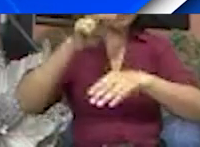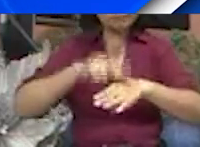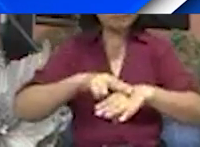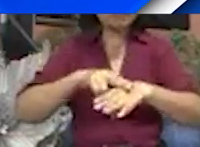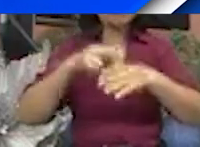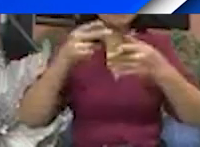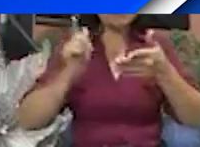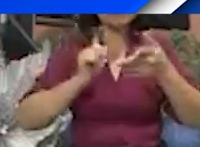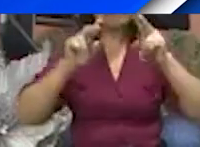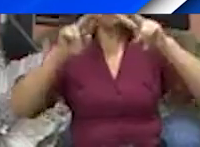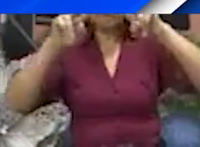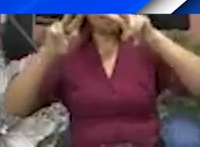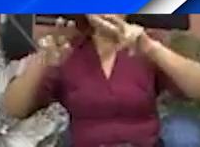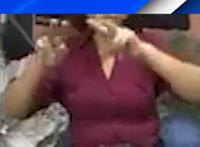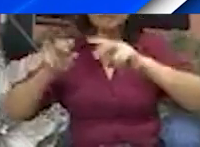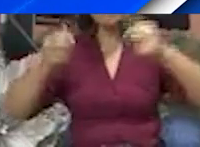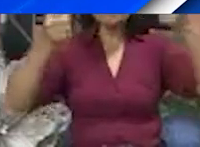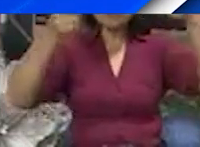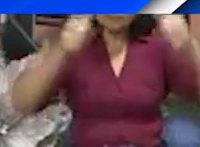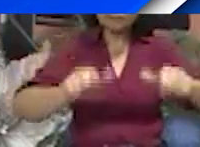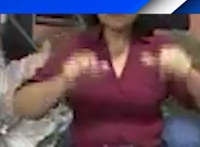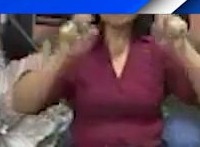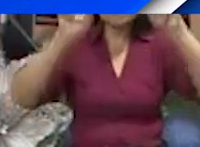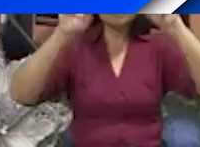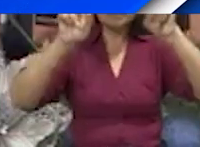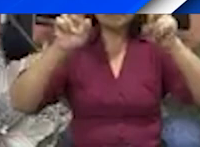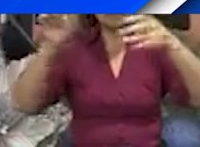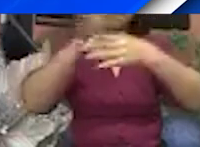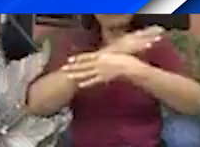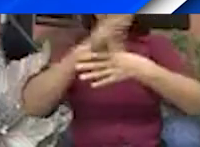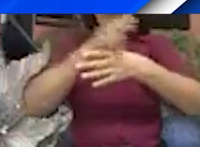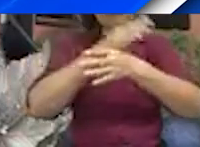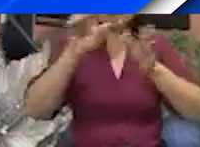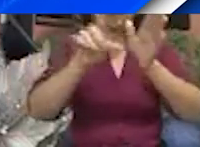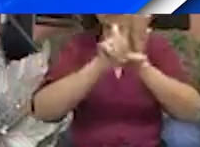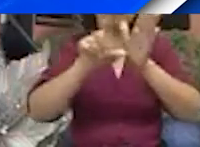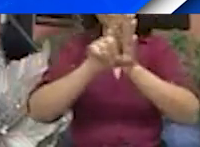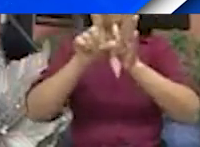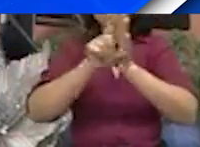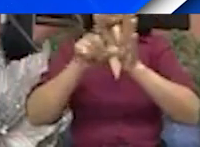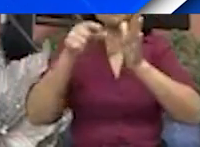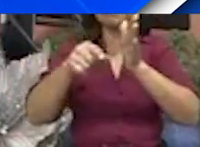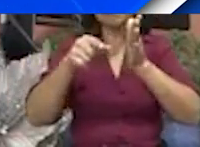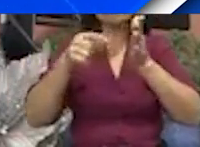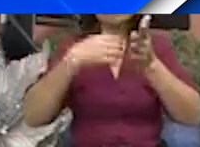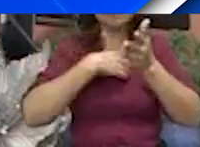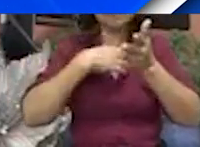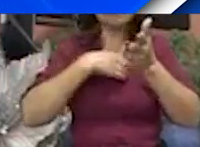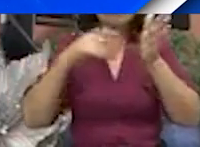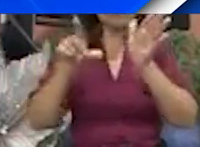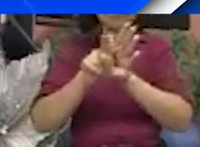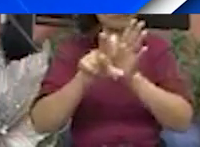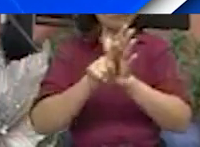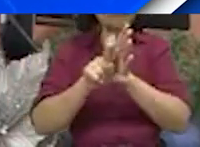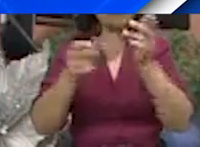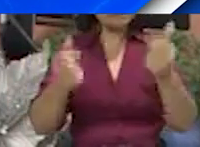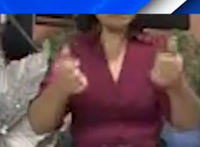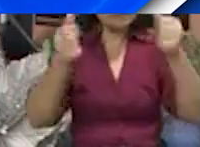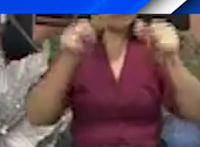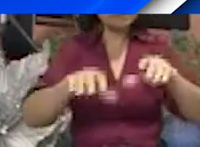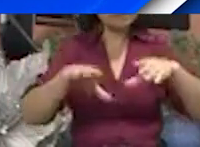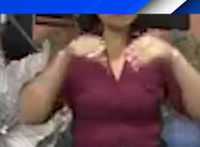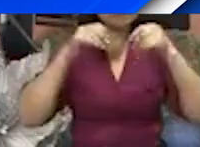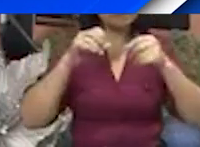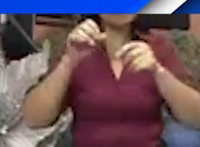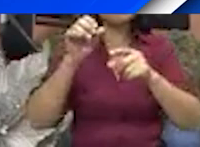Legislativa, en el cual se analizó y determinó el contenido temático conforme a los criterios de delimitación de esta materia aprobada por el